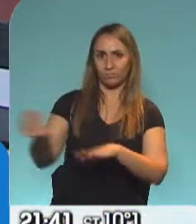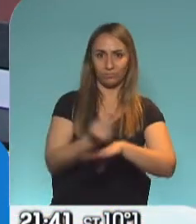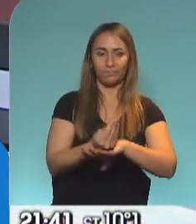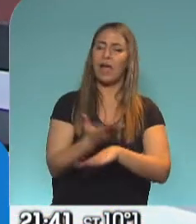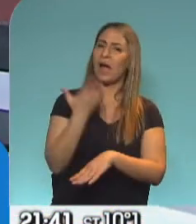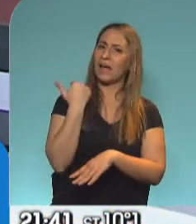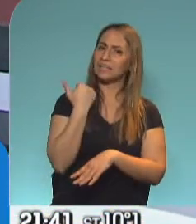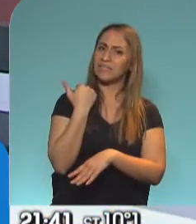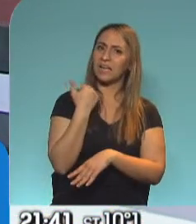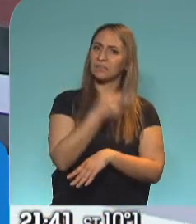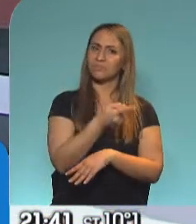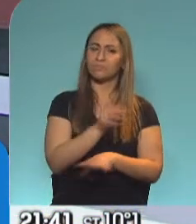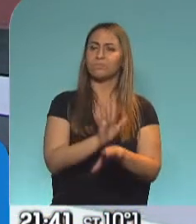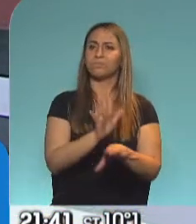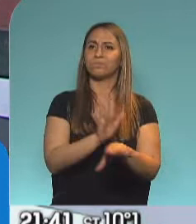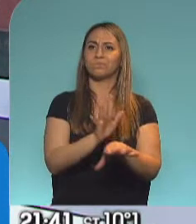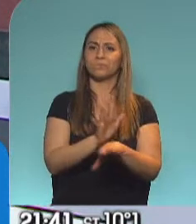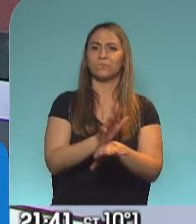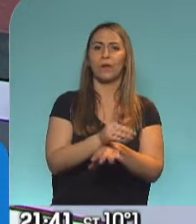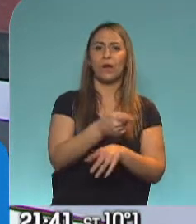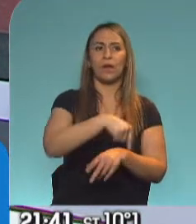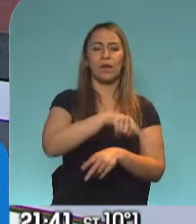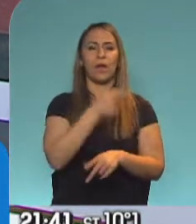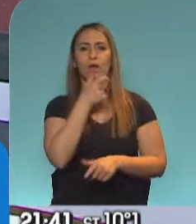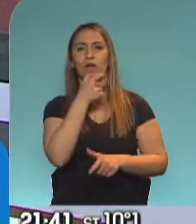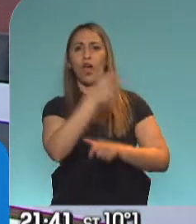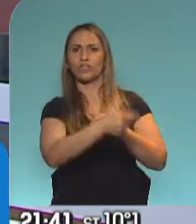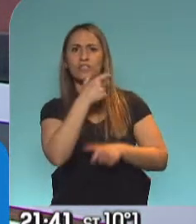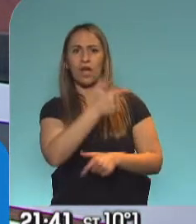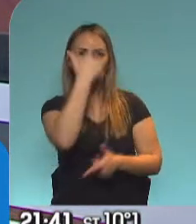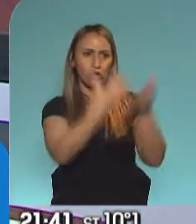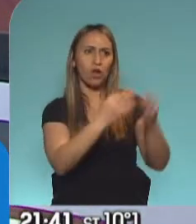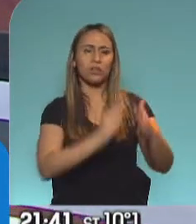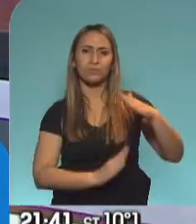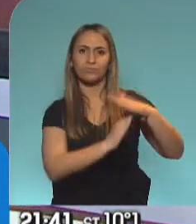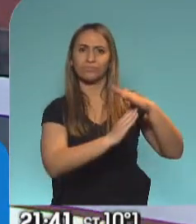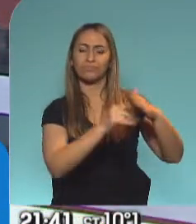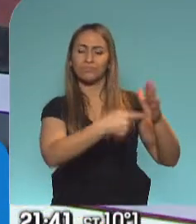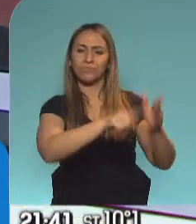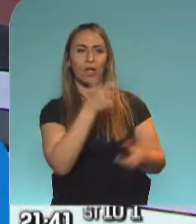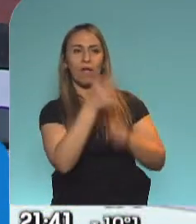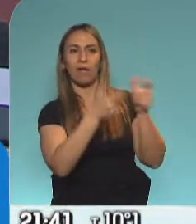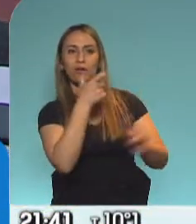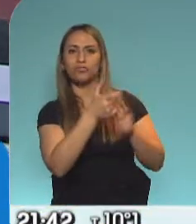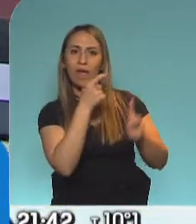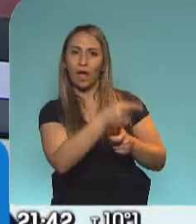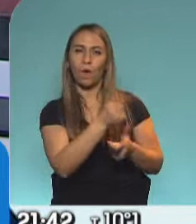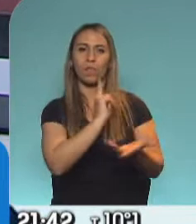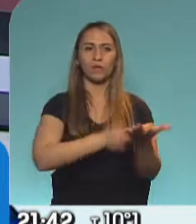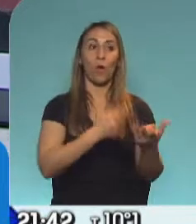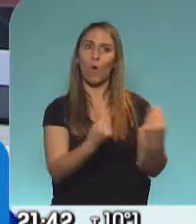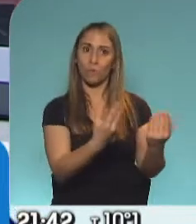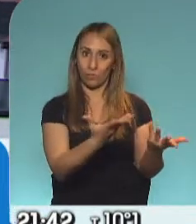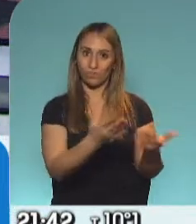una especie de recomendación de qué hacer, de qué debe hacer la Corte a días de su fallo definitivo. Momento